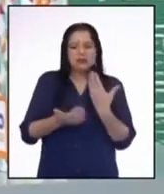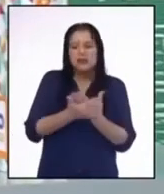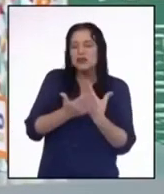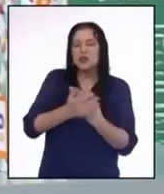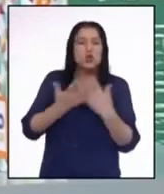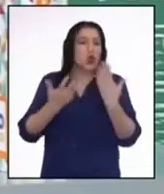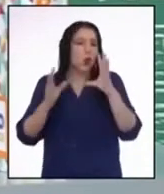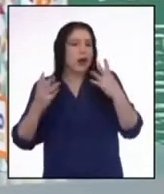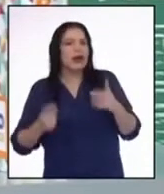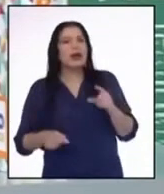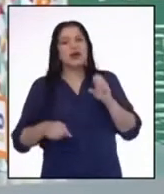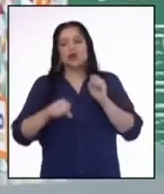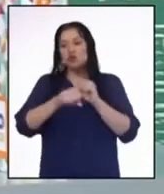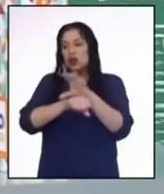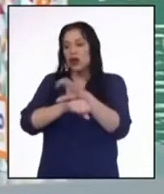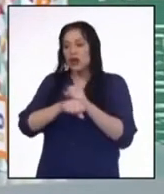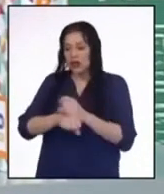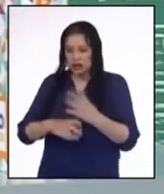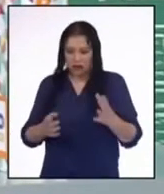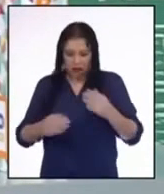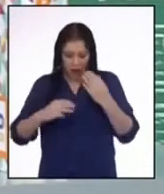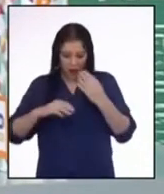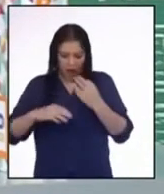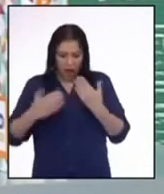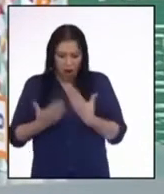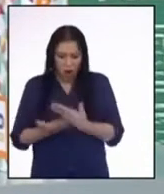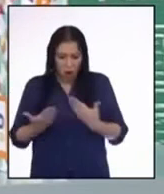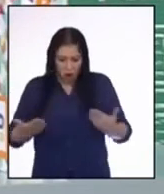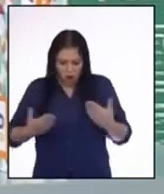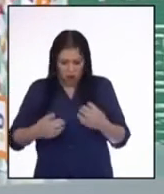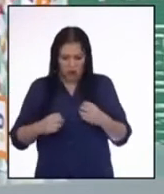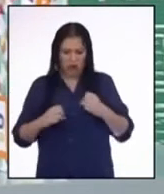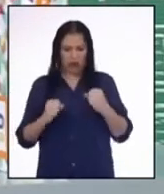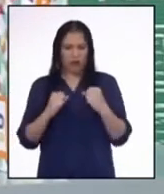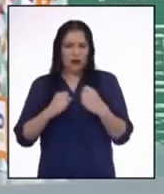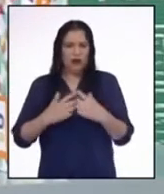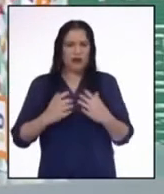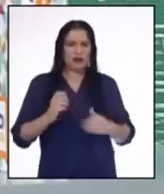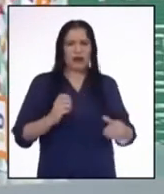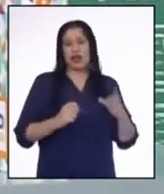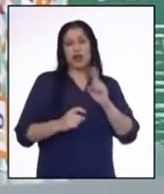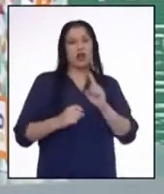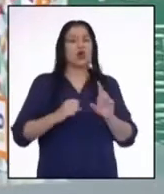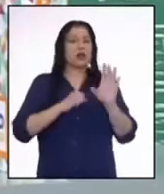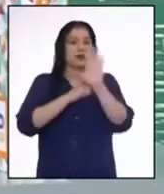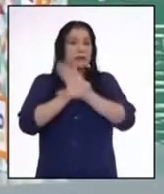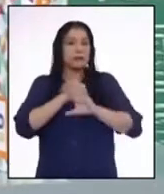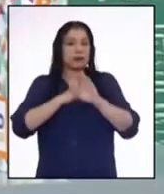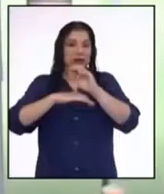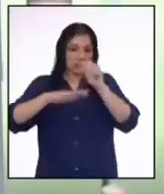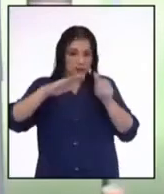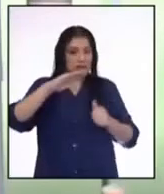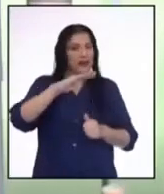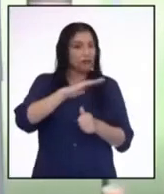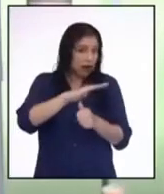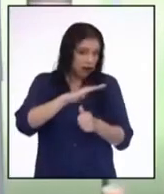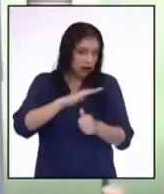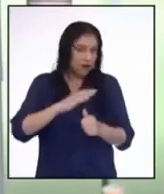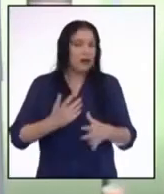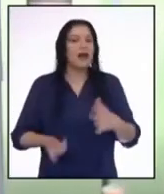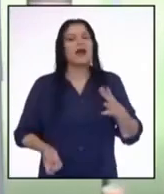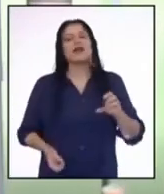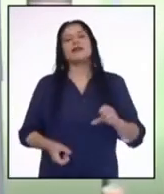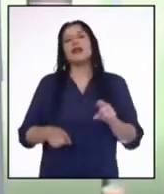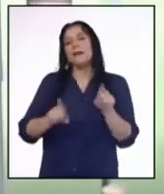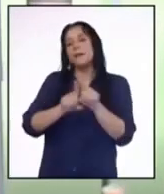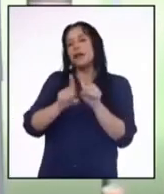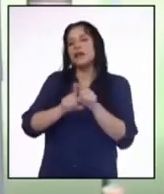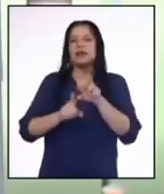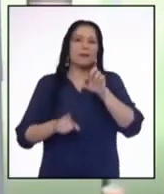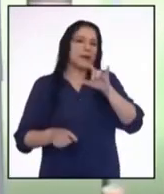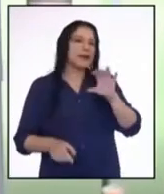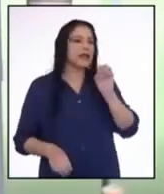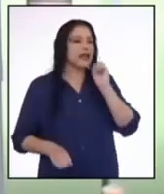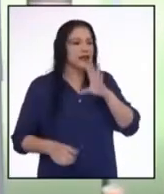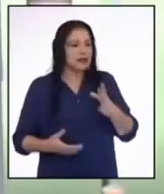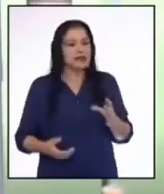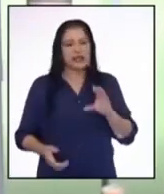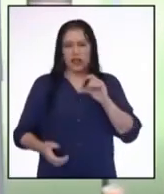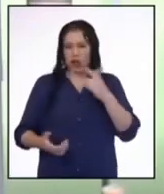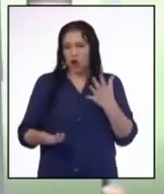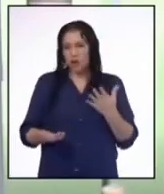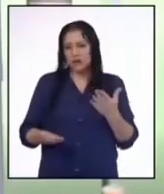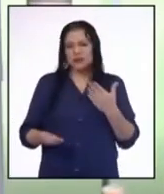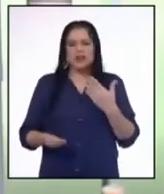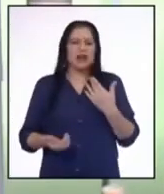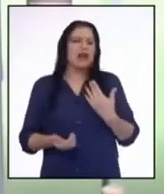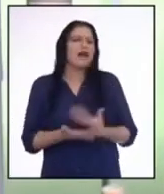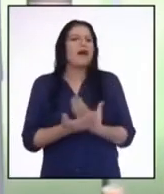sugerir a las personas que se pongan a un costado de un objeto voluminoso y no que se protejan debajo de este. Por otro lado, Petal señala que COP se